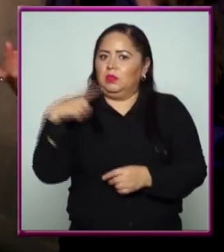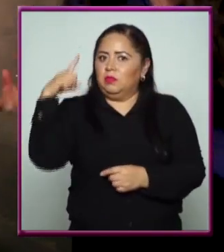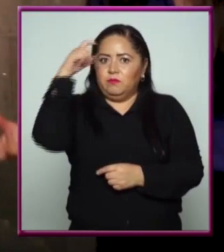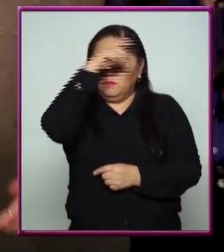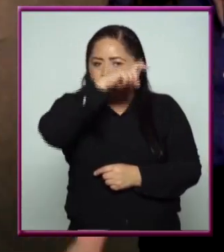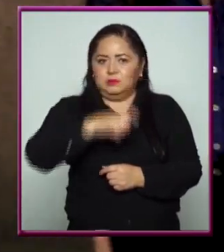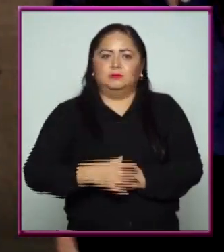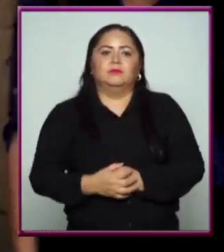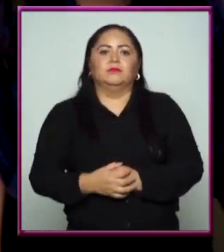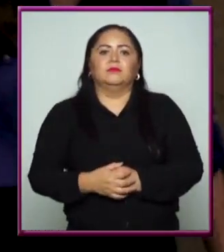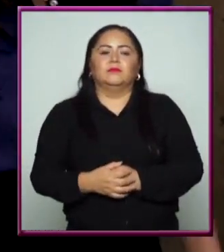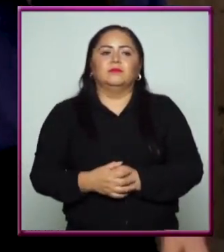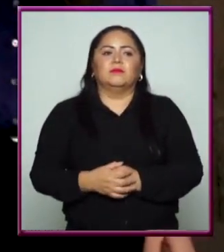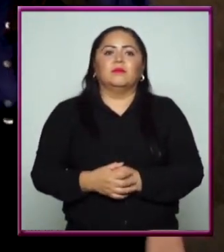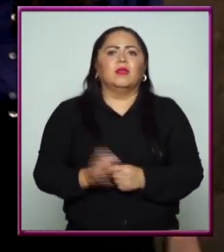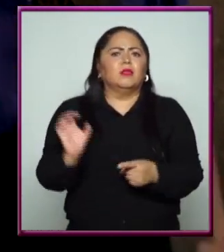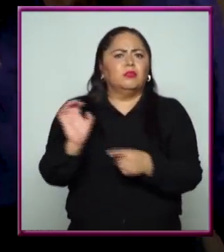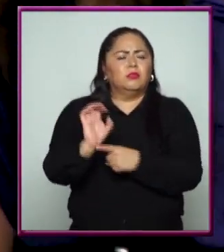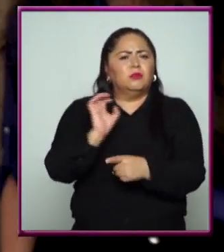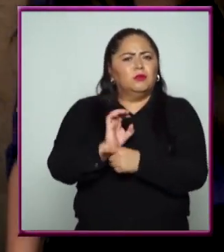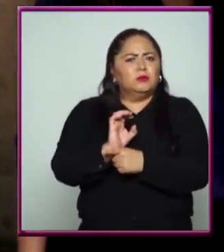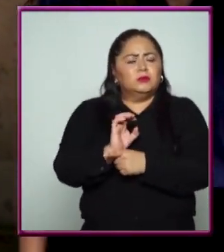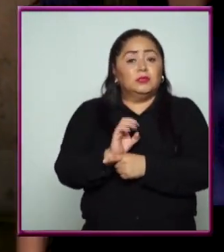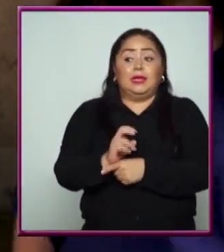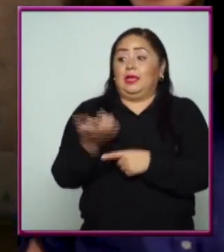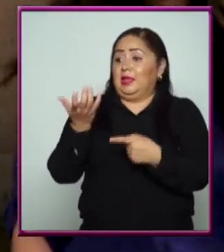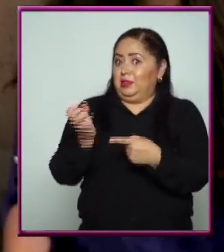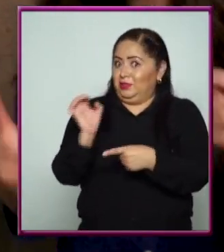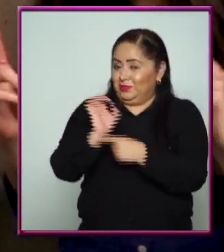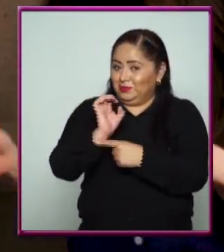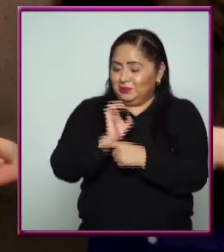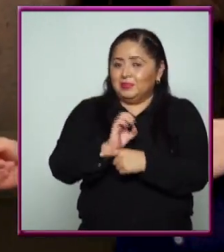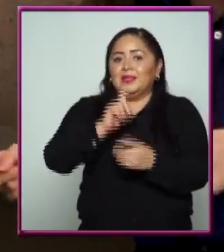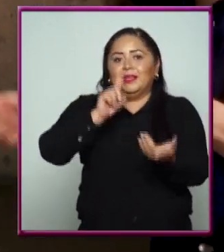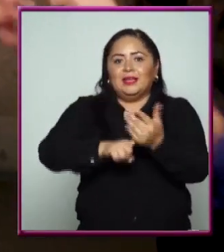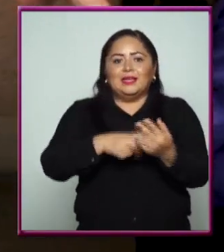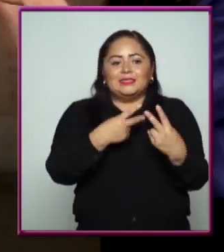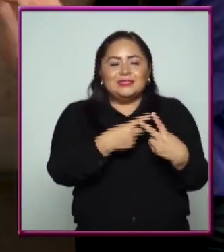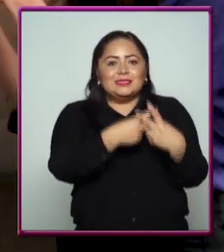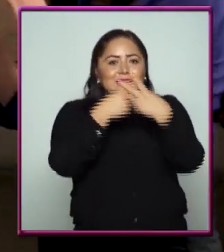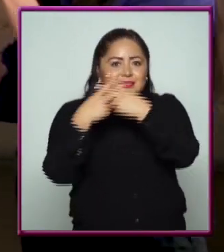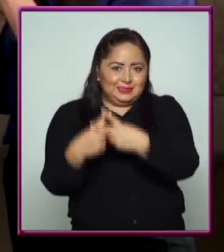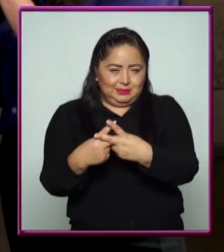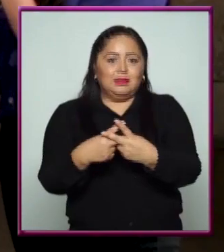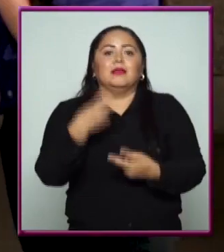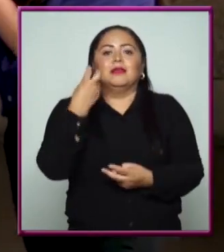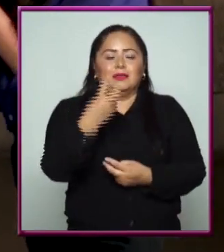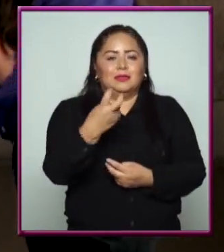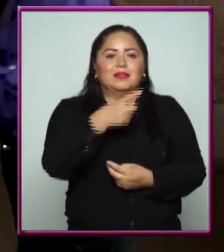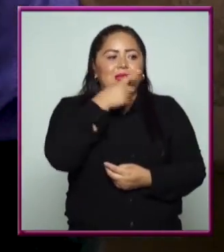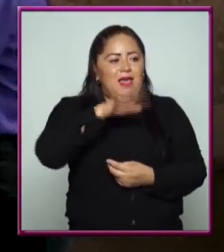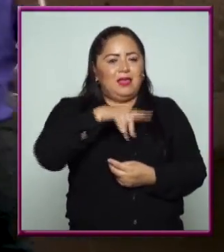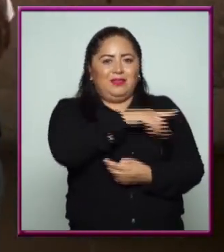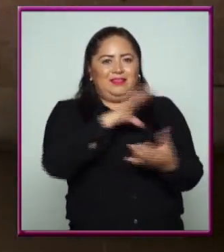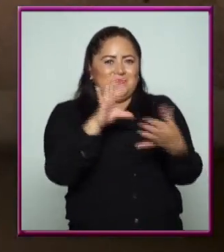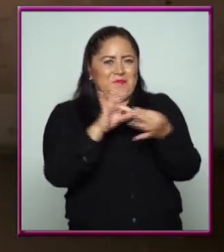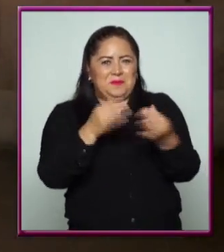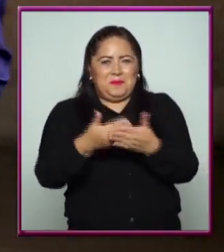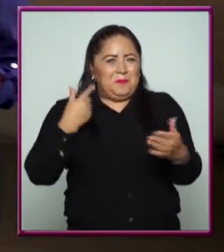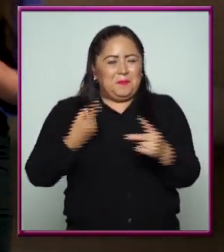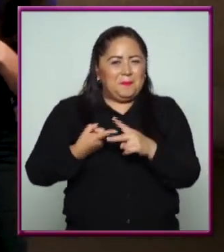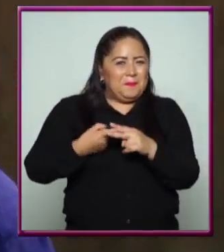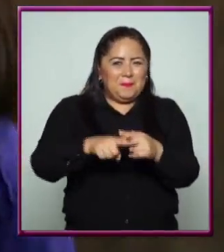complicadísimo. ¿Entonces? Entonces entra una estrella. Ahora sí, en el sentido que tú decías al